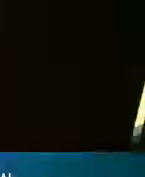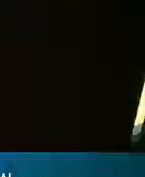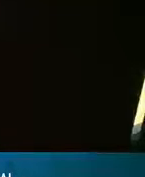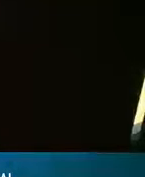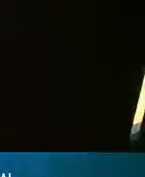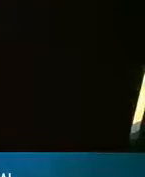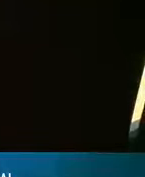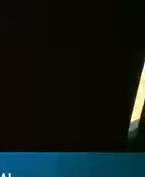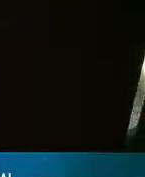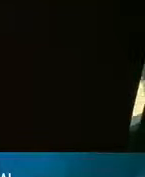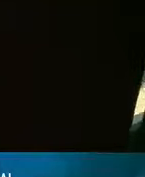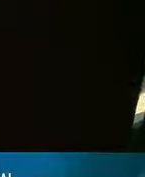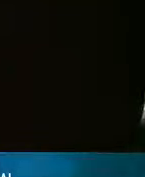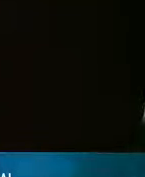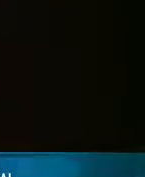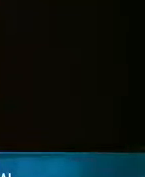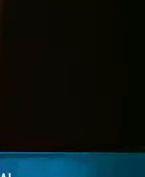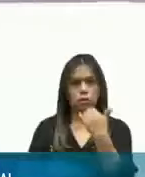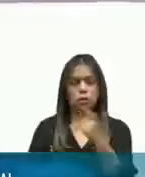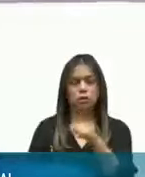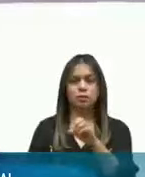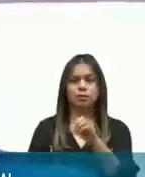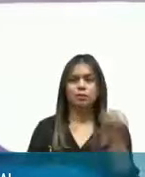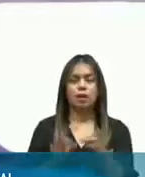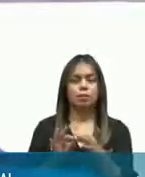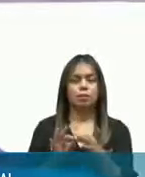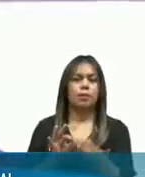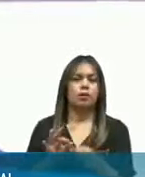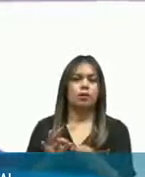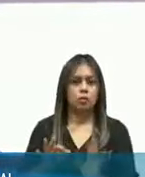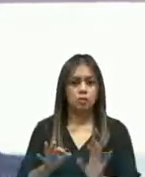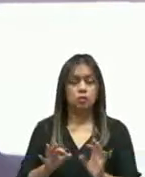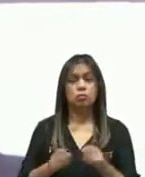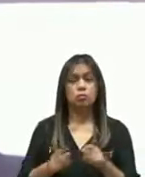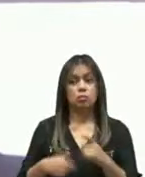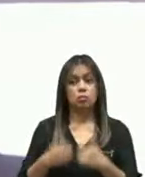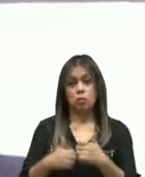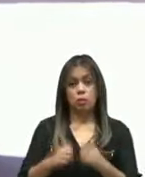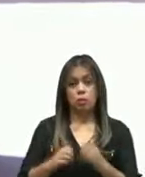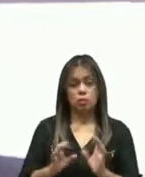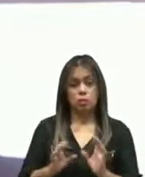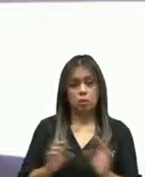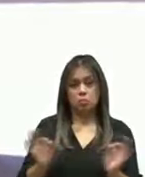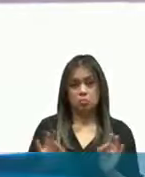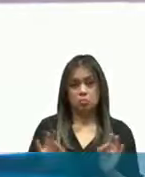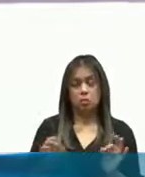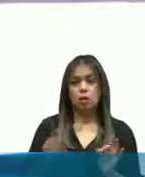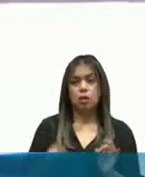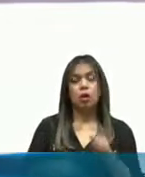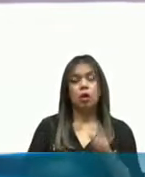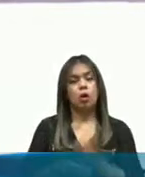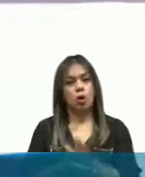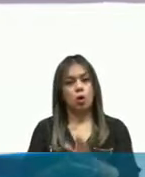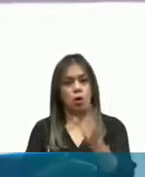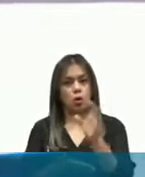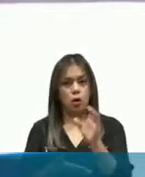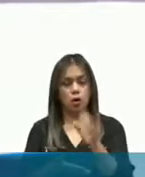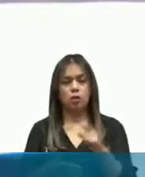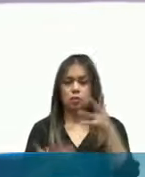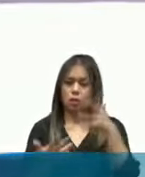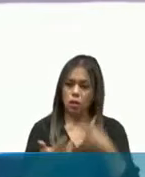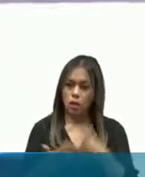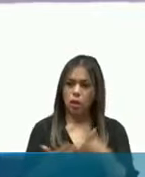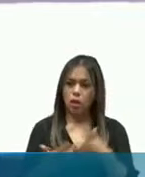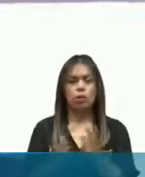se ubican en el sector. Y para que no haya problema con las universidades y con los colegios, de acuerdo al mapa que mostré,